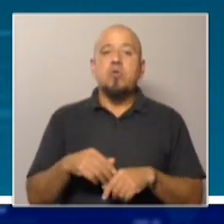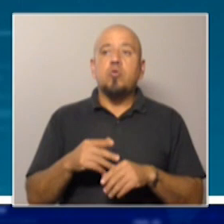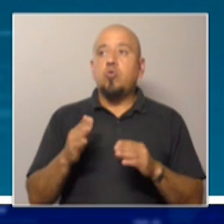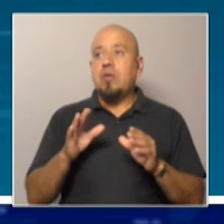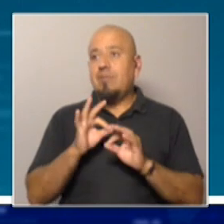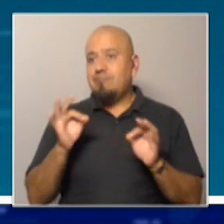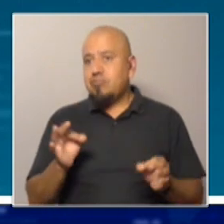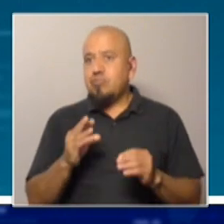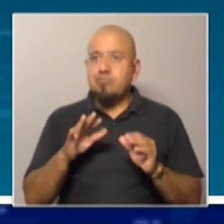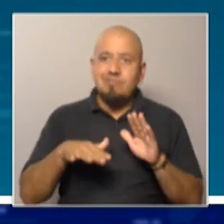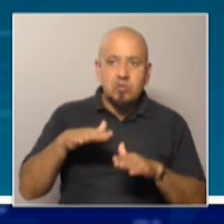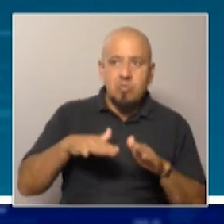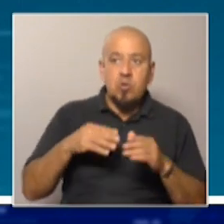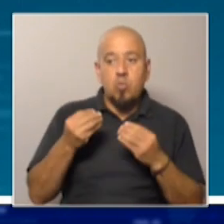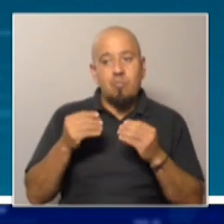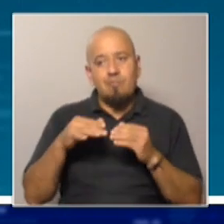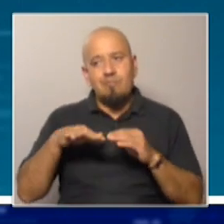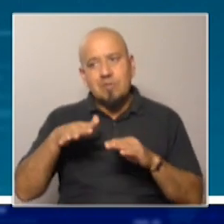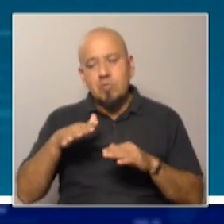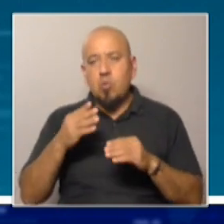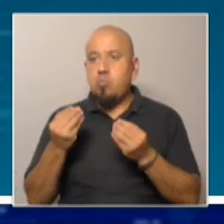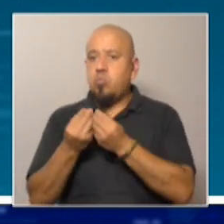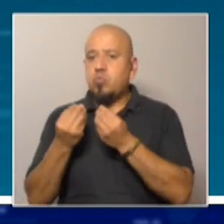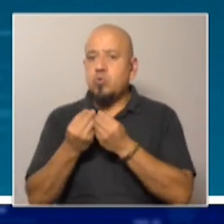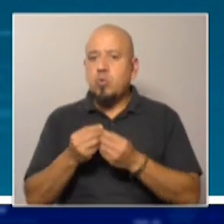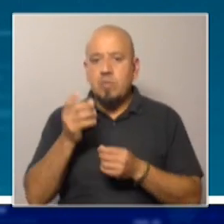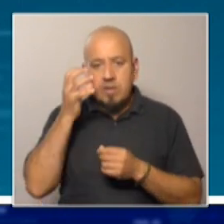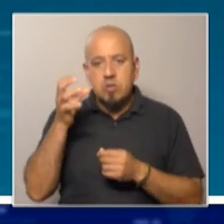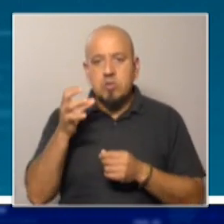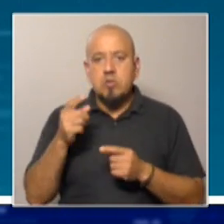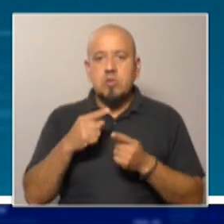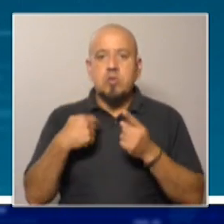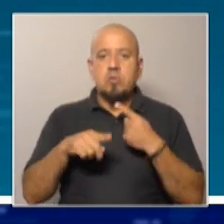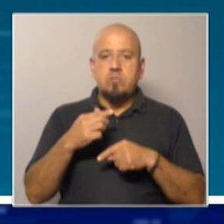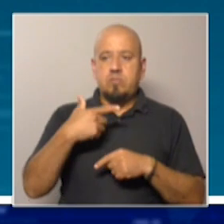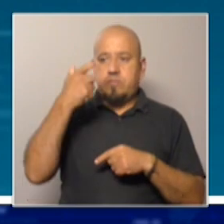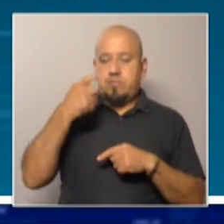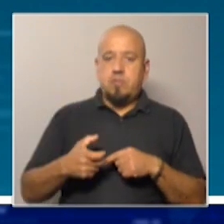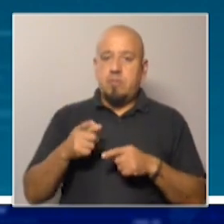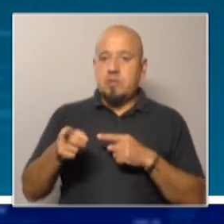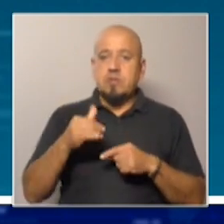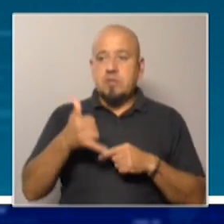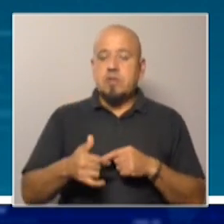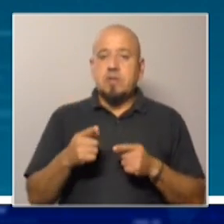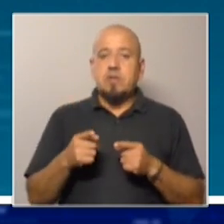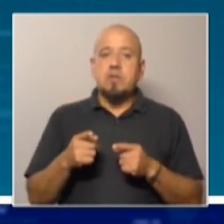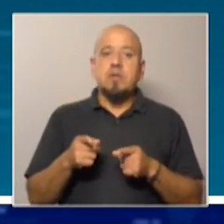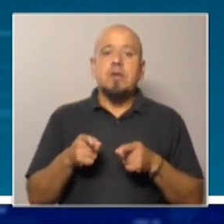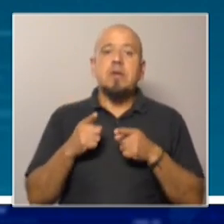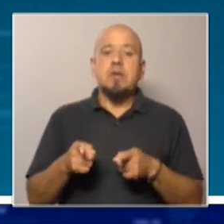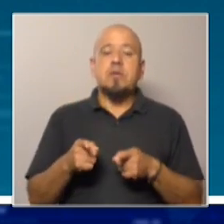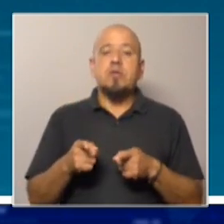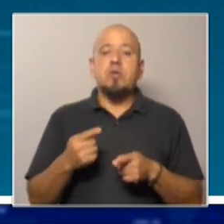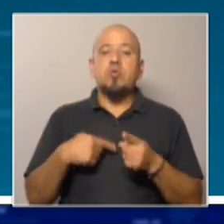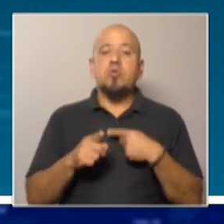de alto riesgo. Y en función de eso, si el EPP, el equipamiento protectivo personal que no tenía colocado, era el adecuado. Es así que